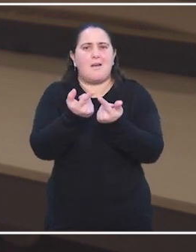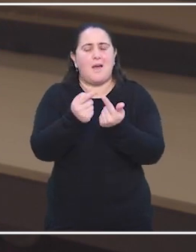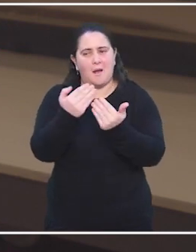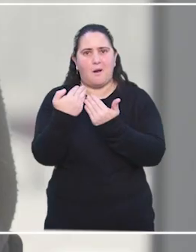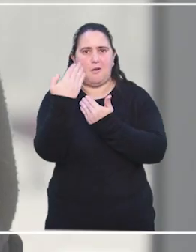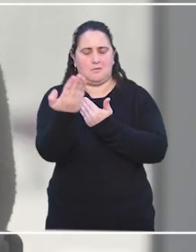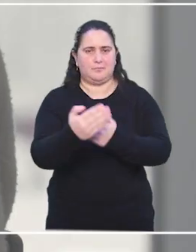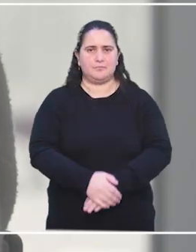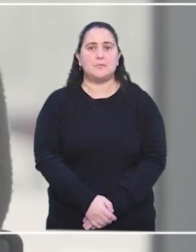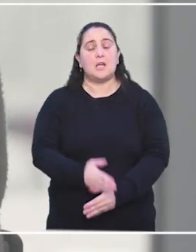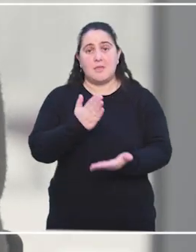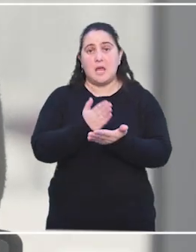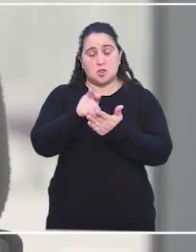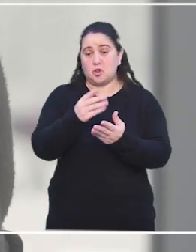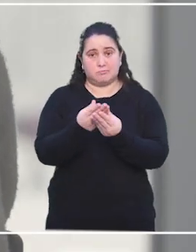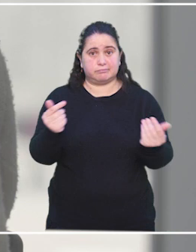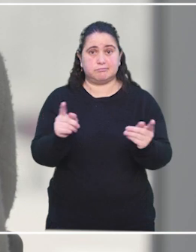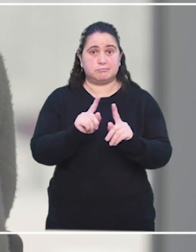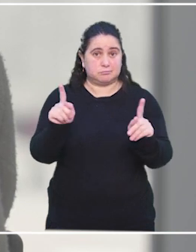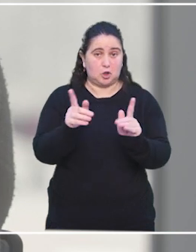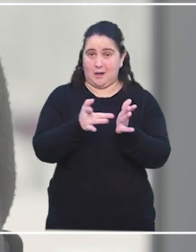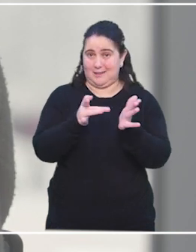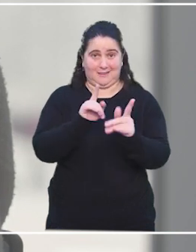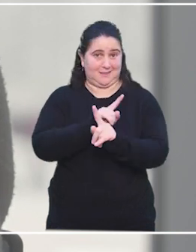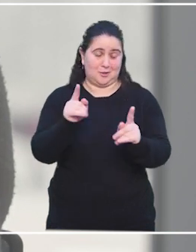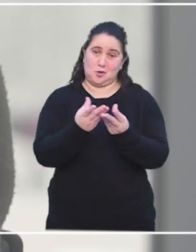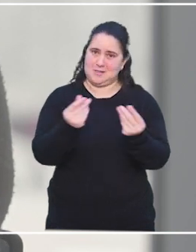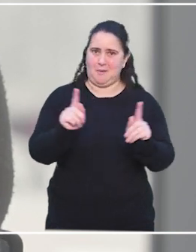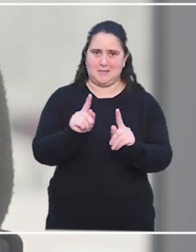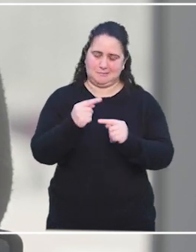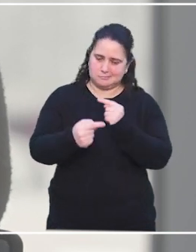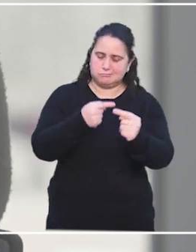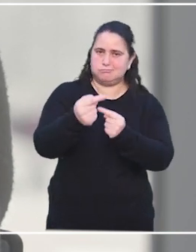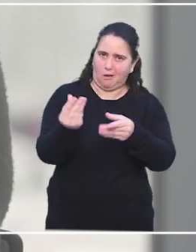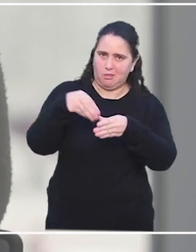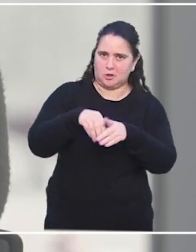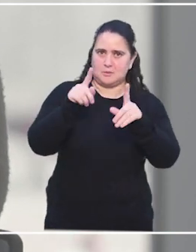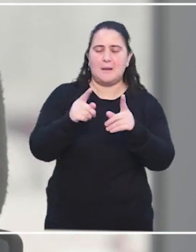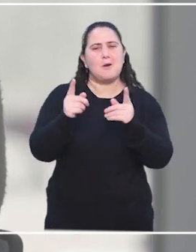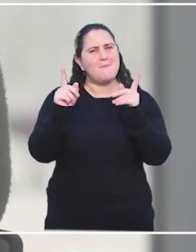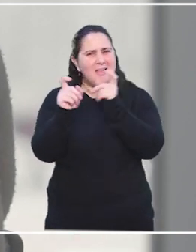exterior. Esos derechos no desaparecen en el mundo digital, ¿no? Eso sí que es un poquito